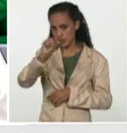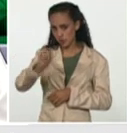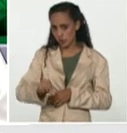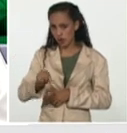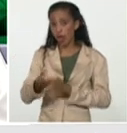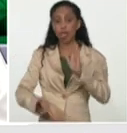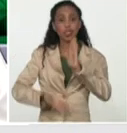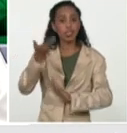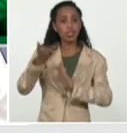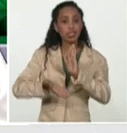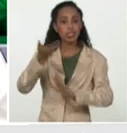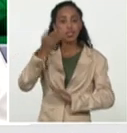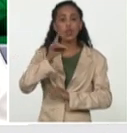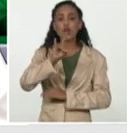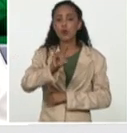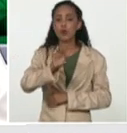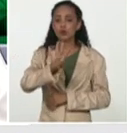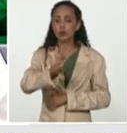recuperados el